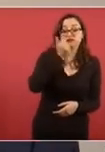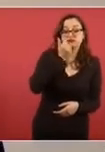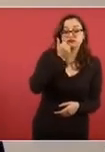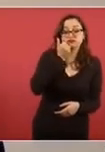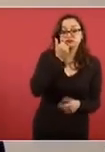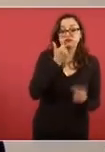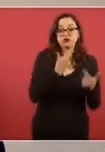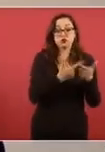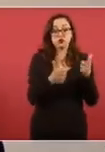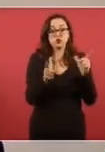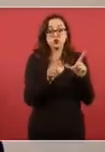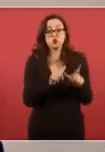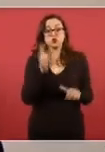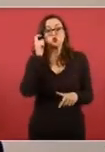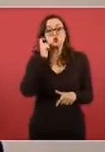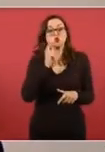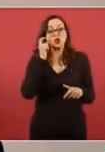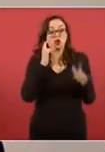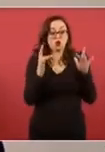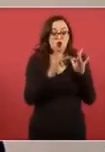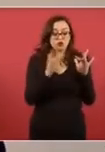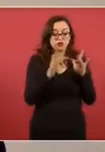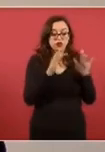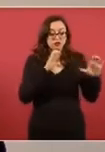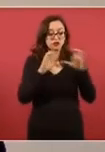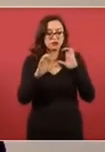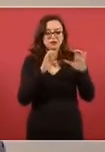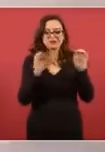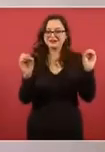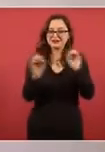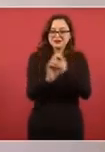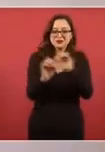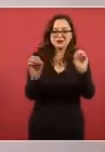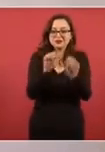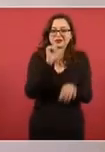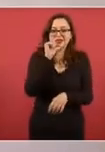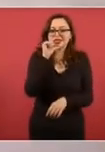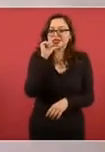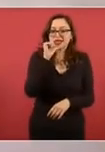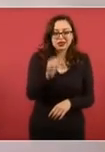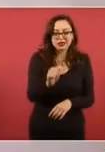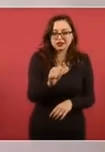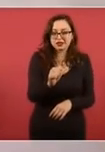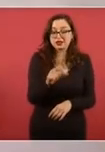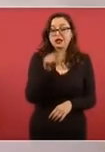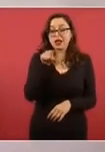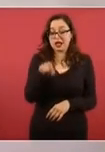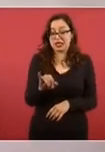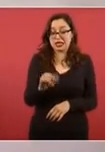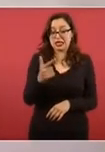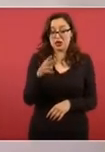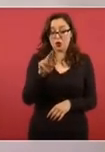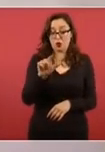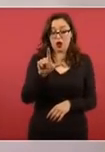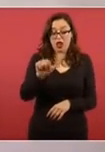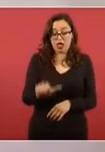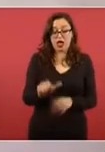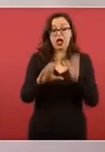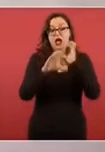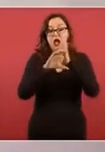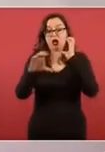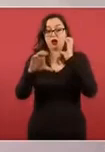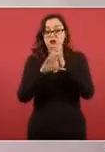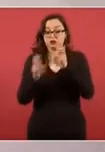estudiantes estuvieron juntos durante su desaparición. Nunca estuvieron los 43 en el basurero de